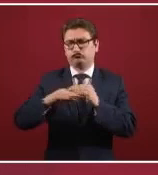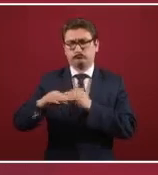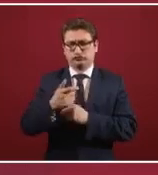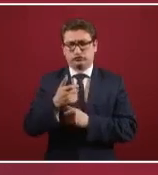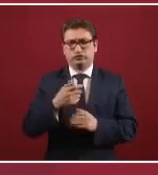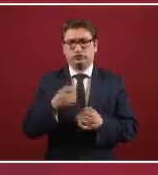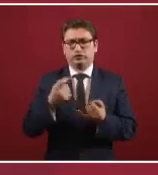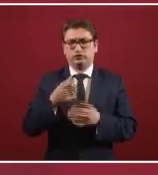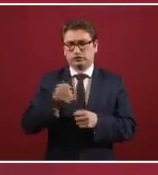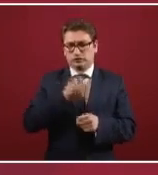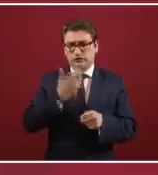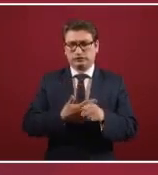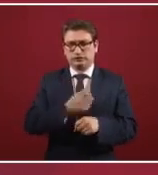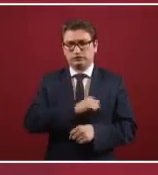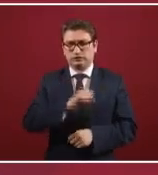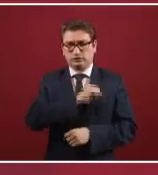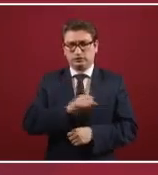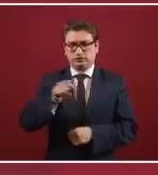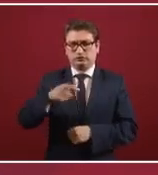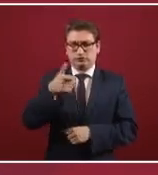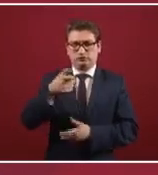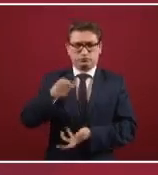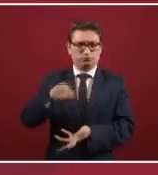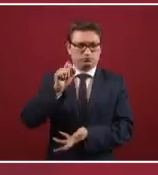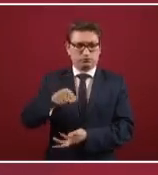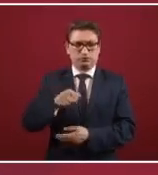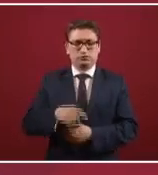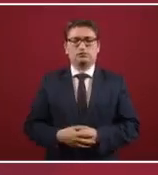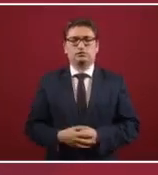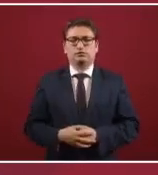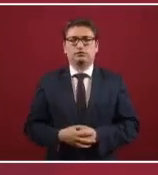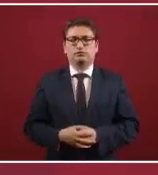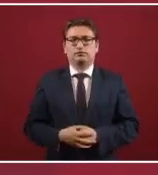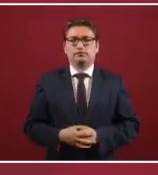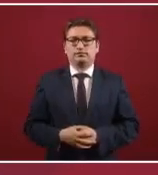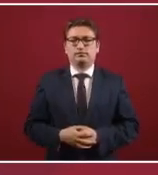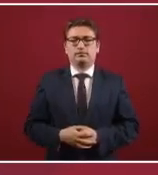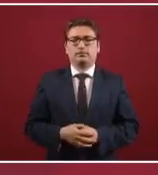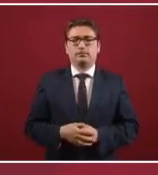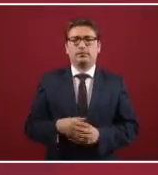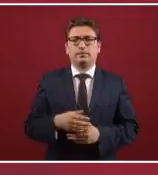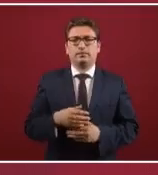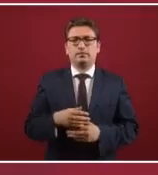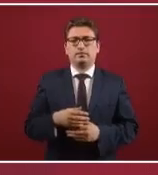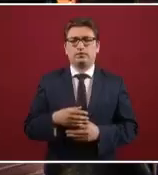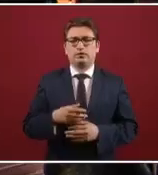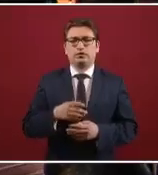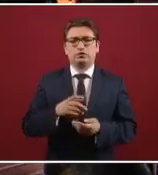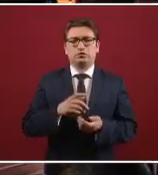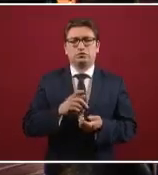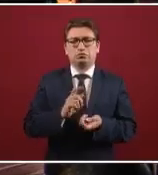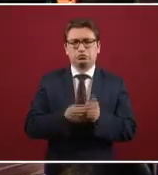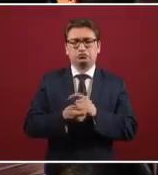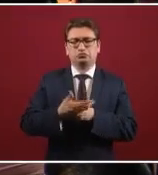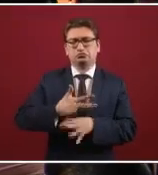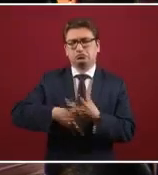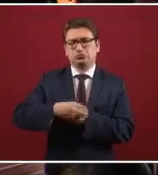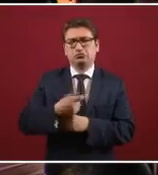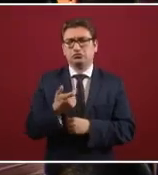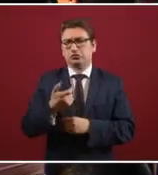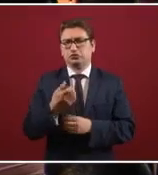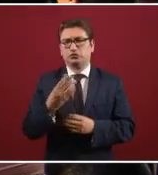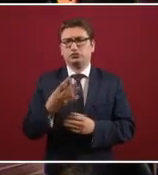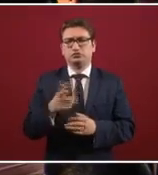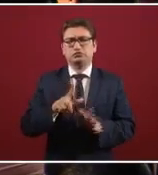ya la secretaria de salud lo mismo en moneda nacional en cuanto a digamos la conversión al tipo de cambio alrededor